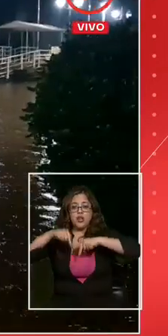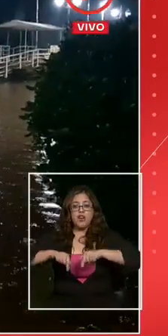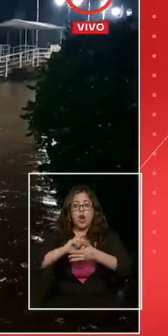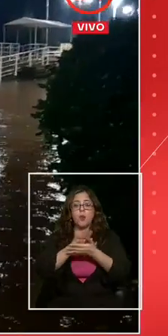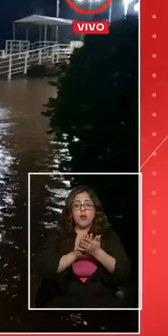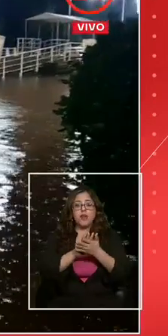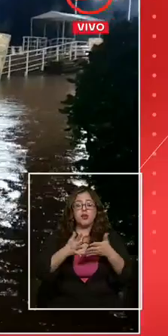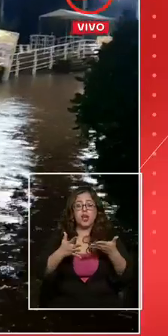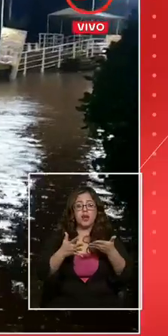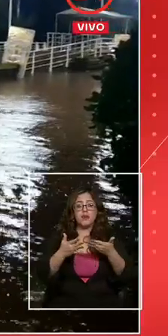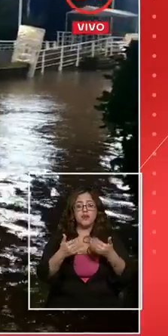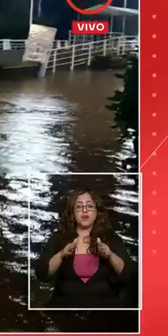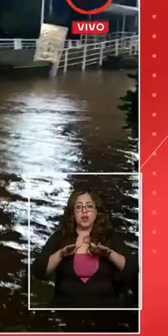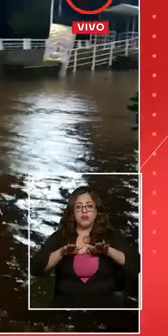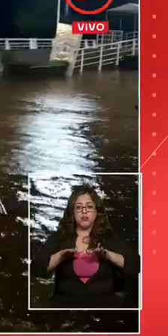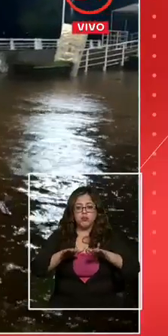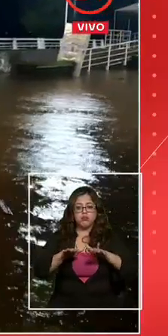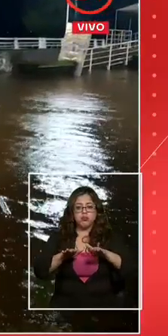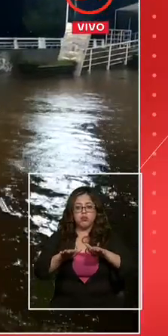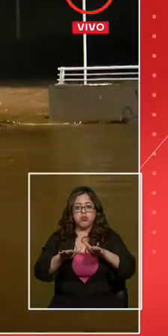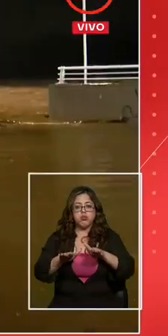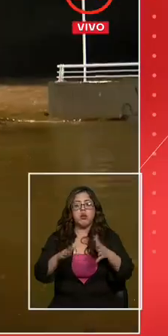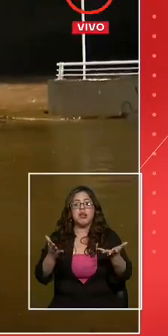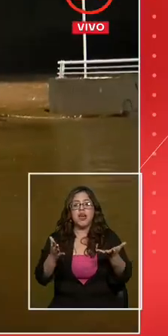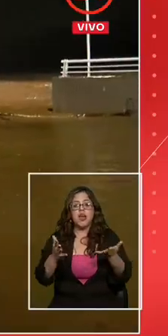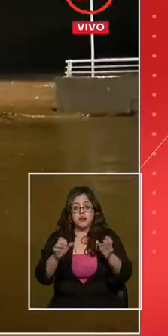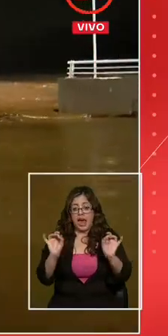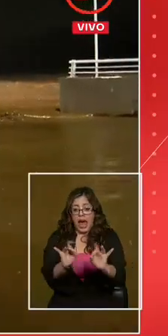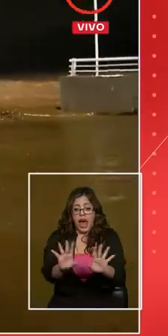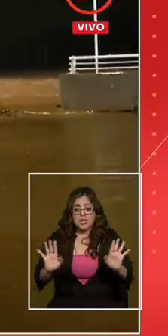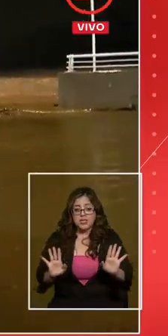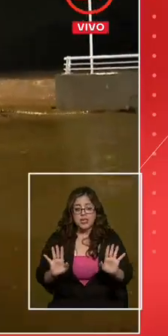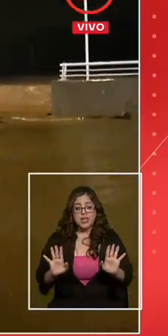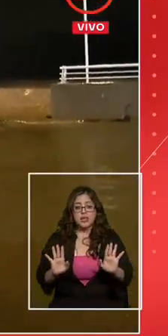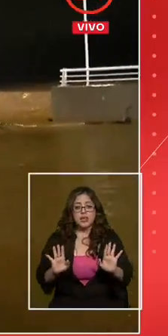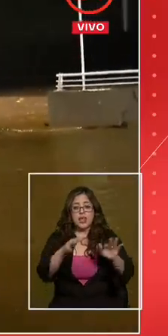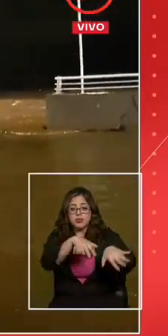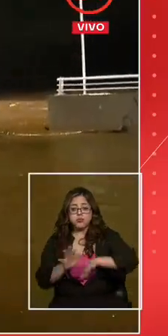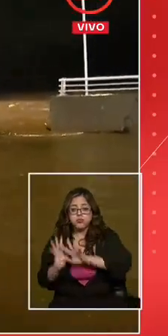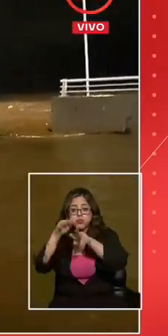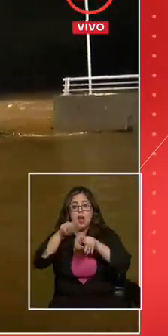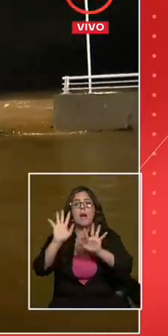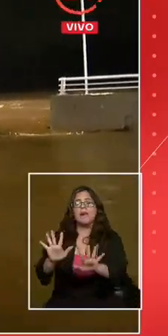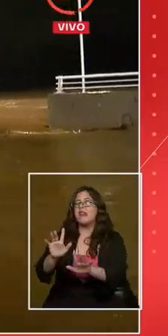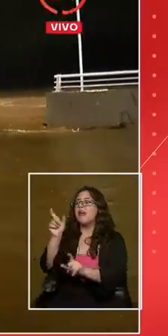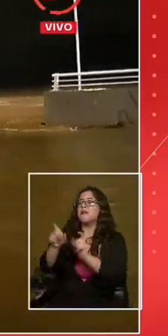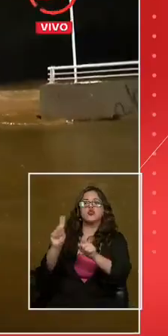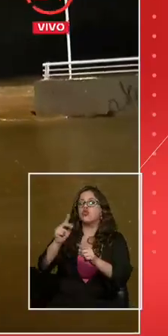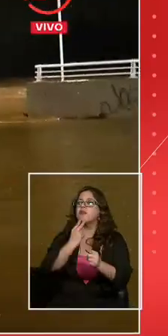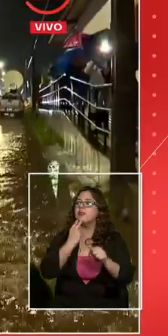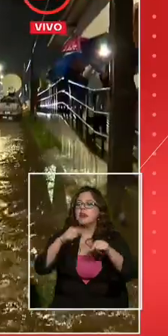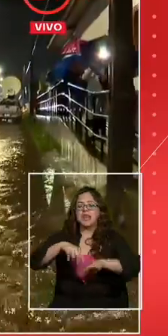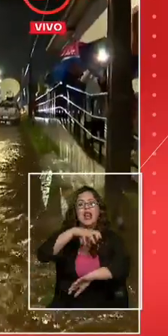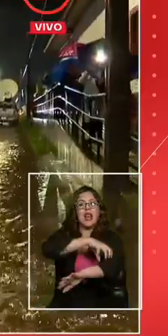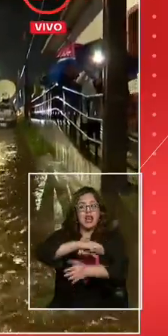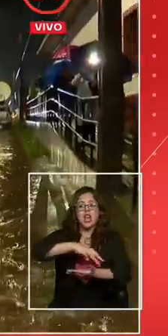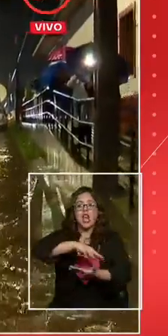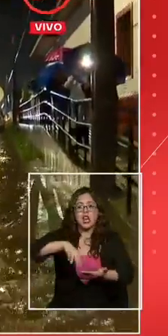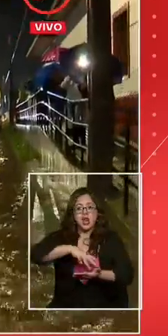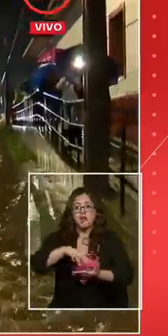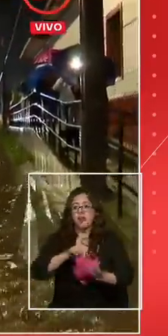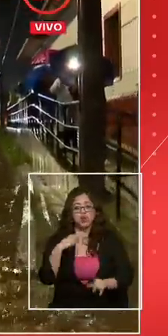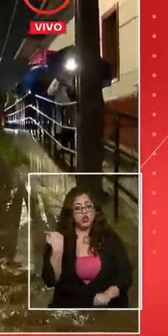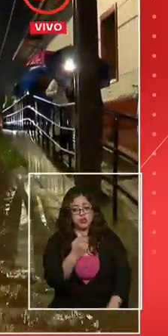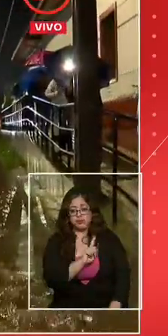mueve así, y para inundaciones tenemos ese nivel de altura. Todo este sector. Ya, para los que no somos maulinos. No